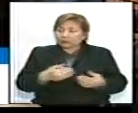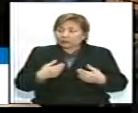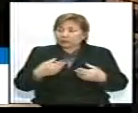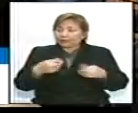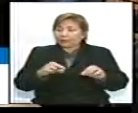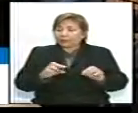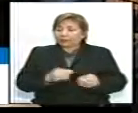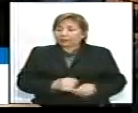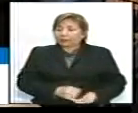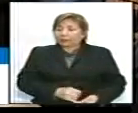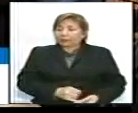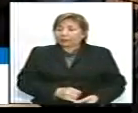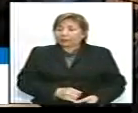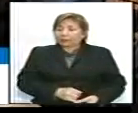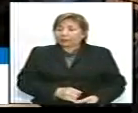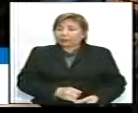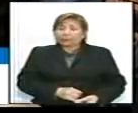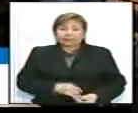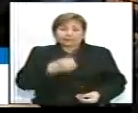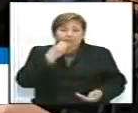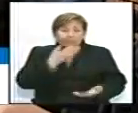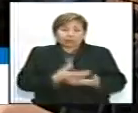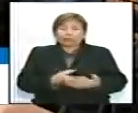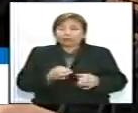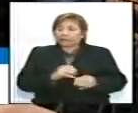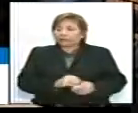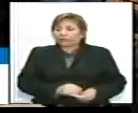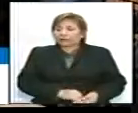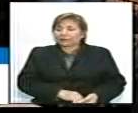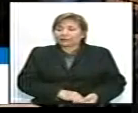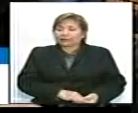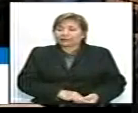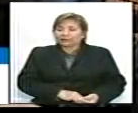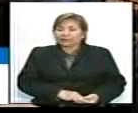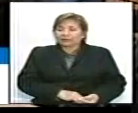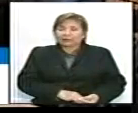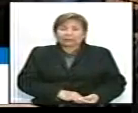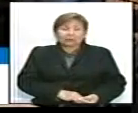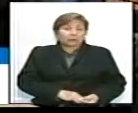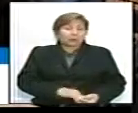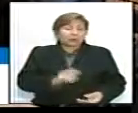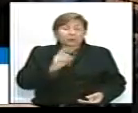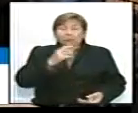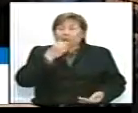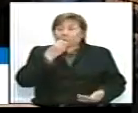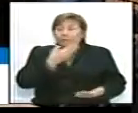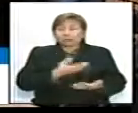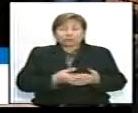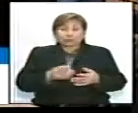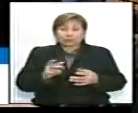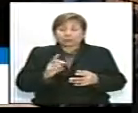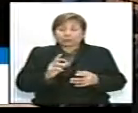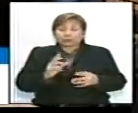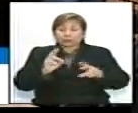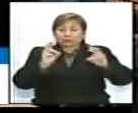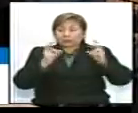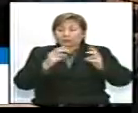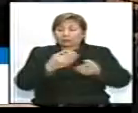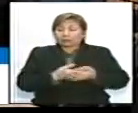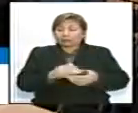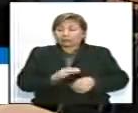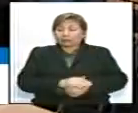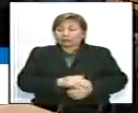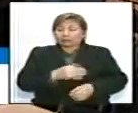permitiría de repente actuar en mejores condiciones? Y el otro tema, ya no es un tema, presidente, y esto me preocupa